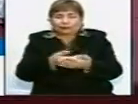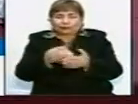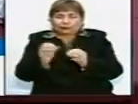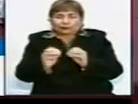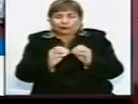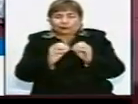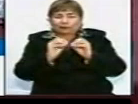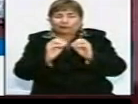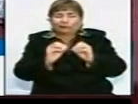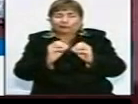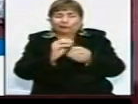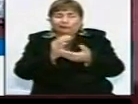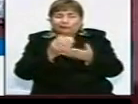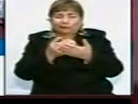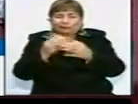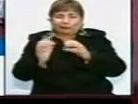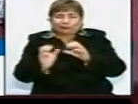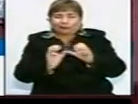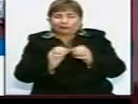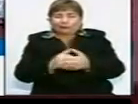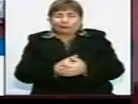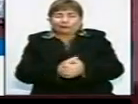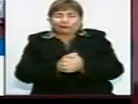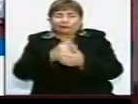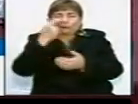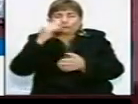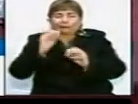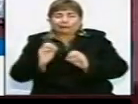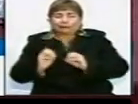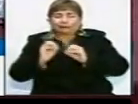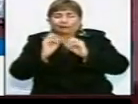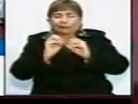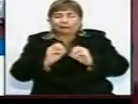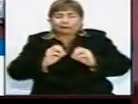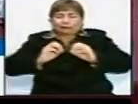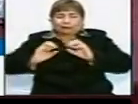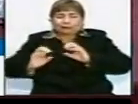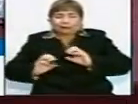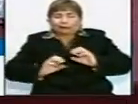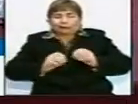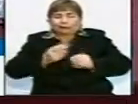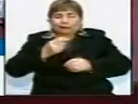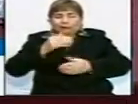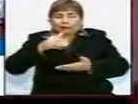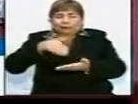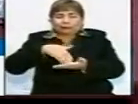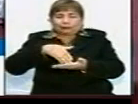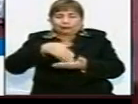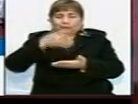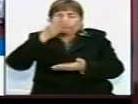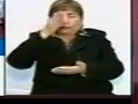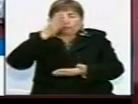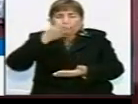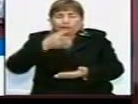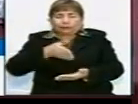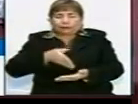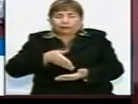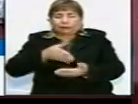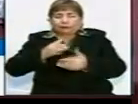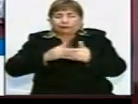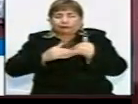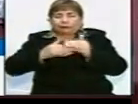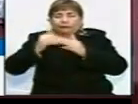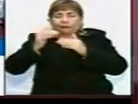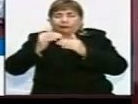con las entidades científicas que estamos haciendo para tomar estas acciones pero los ejes de infraestructura